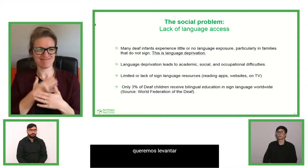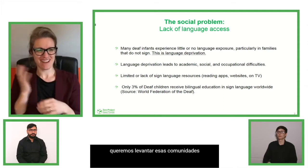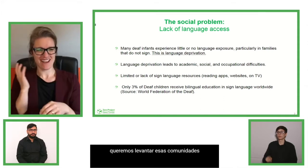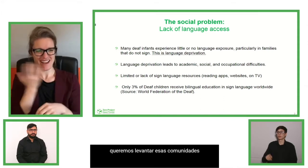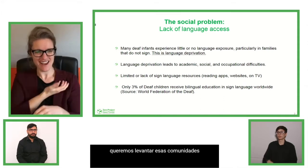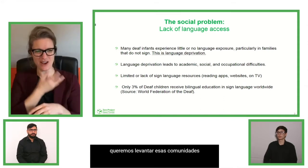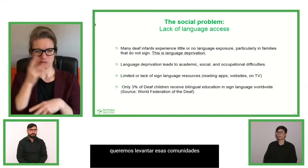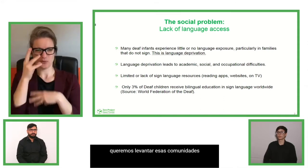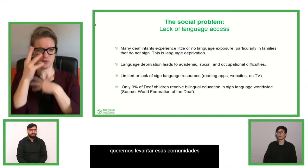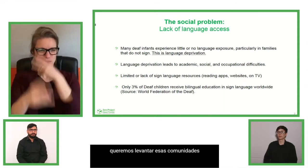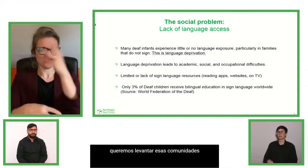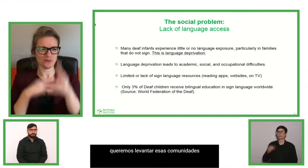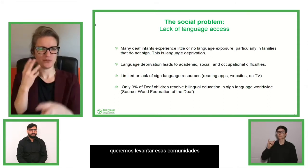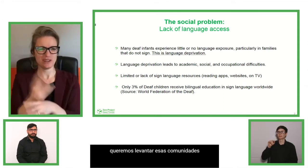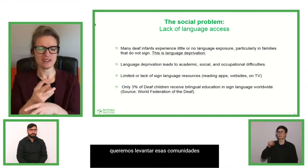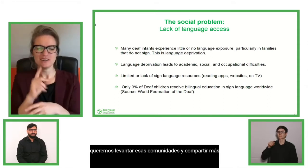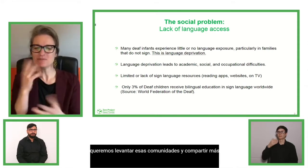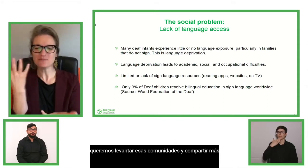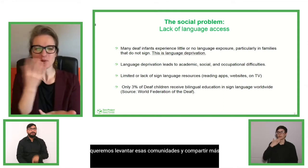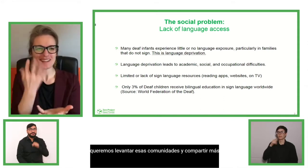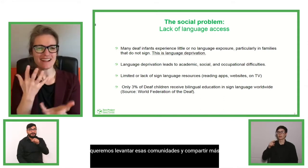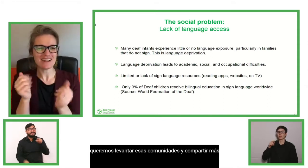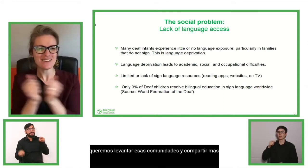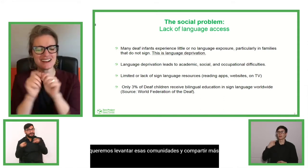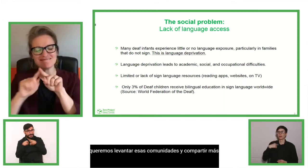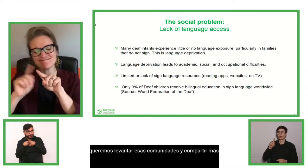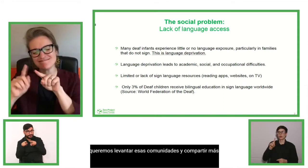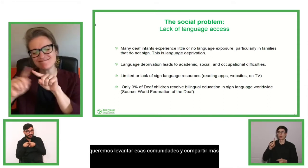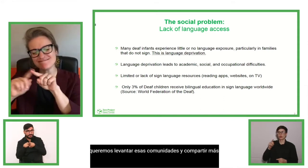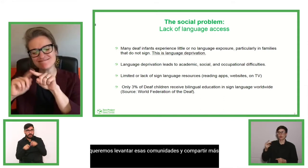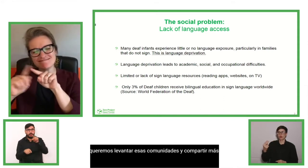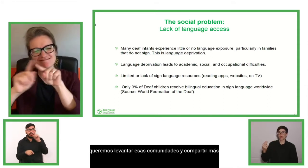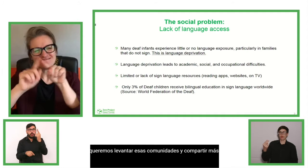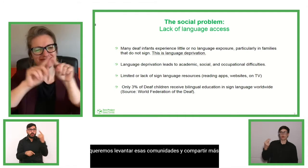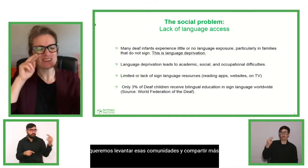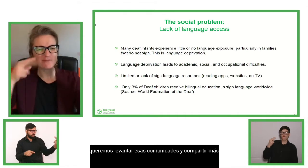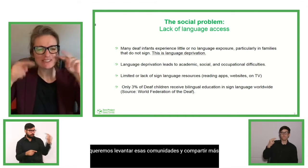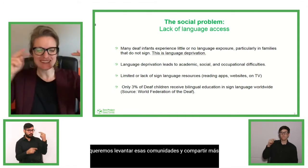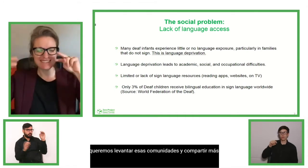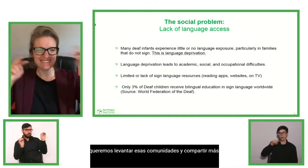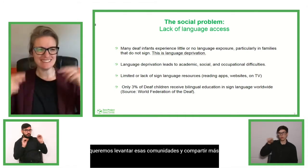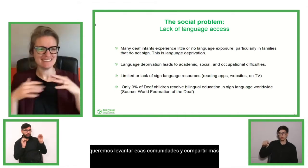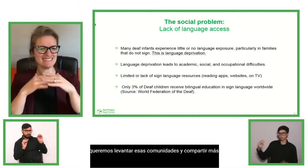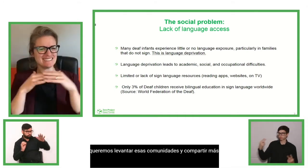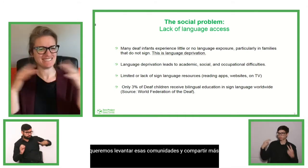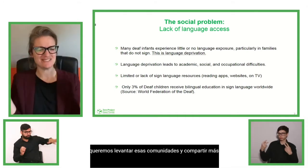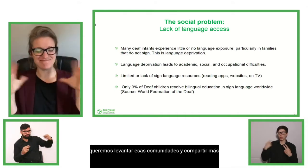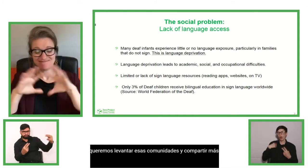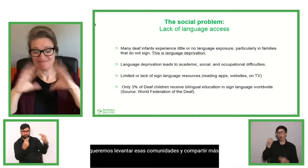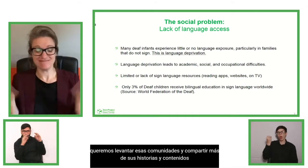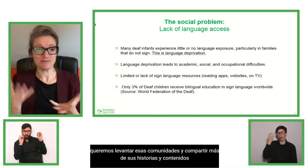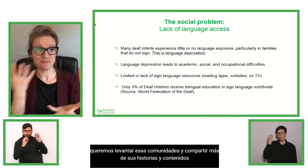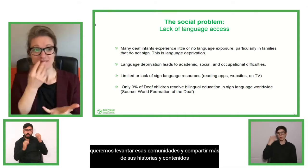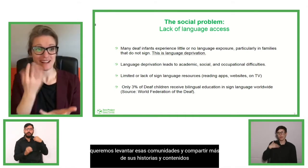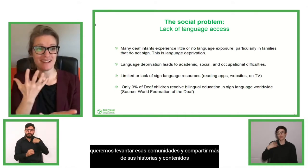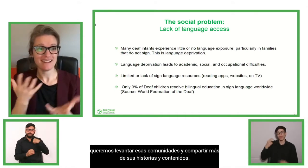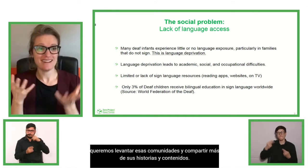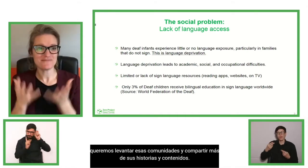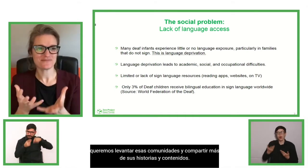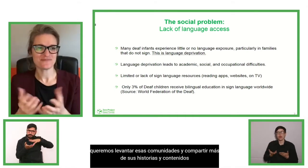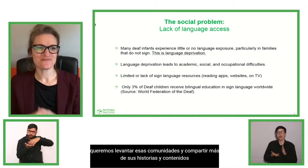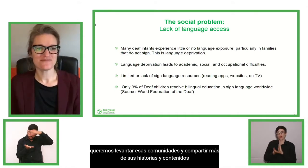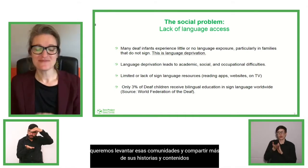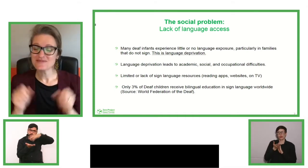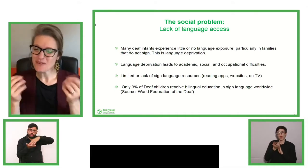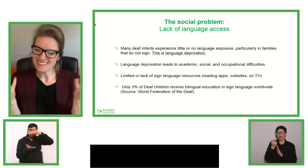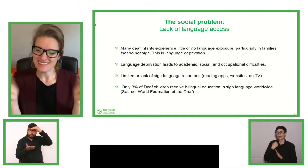sus contenidos. Y mientras más aprendemos, más podemos aprender a valorar nuestro mundo y la belleza de la